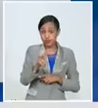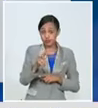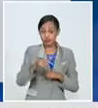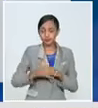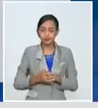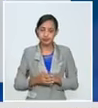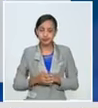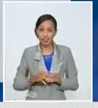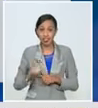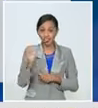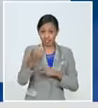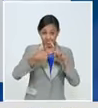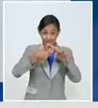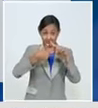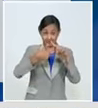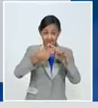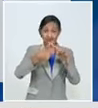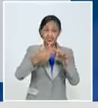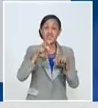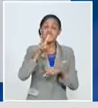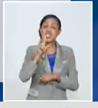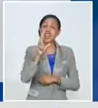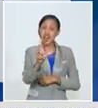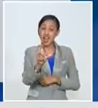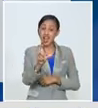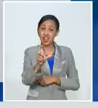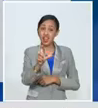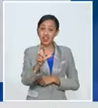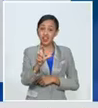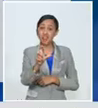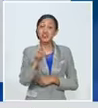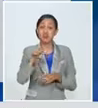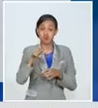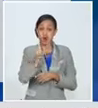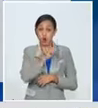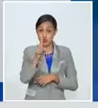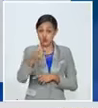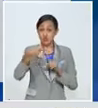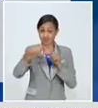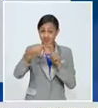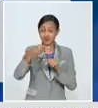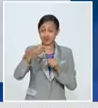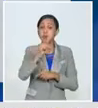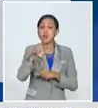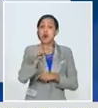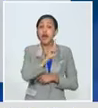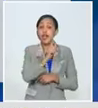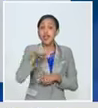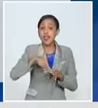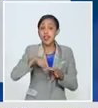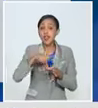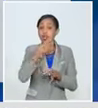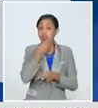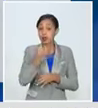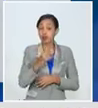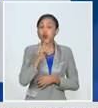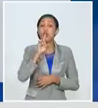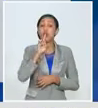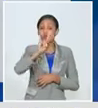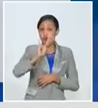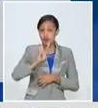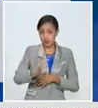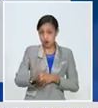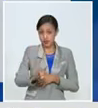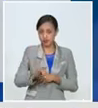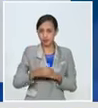Villa Clara y el municipio especial Isla de la Juventud con 9 cada uno,